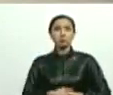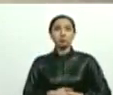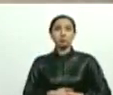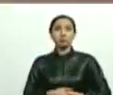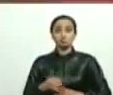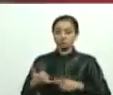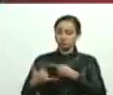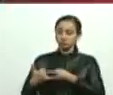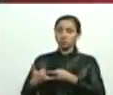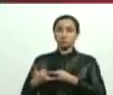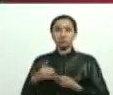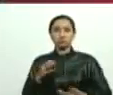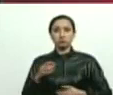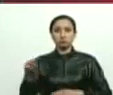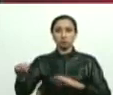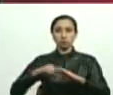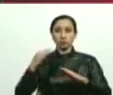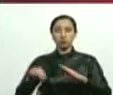¿ves?